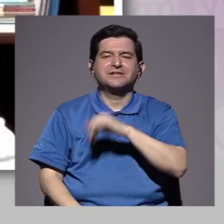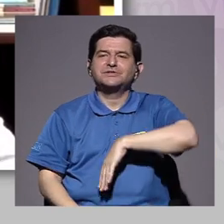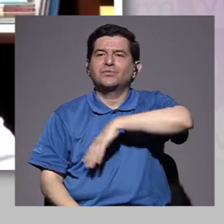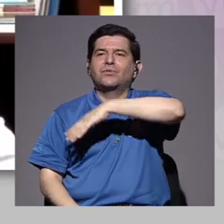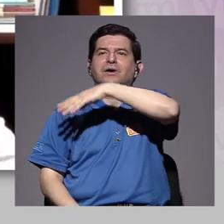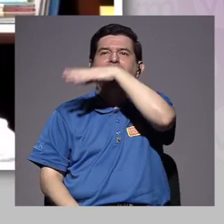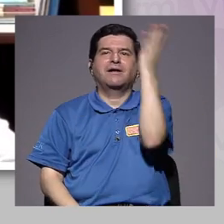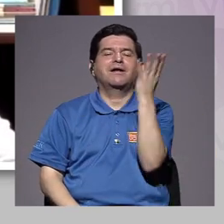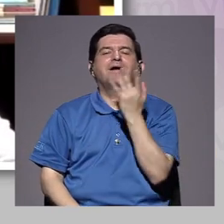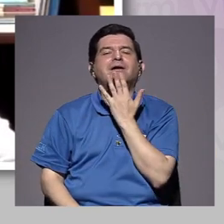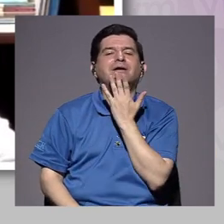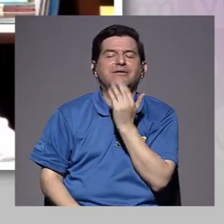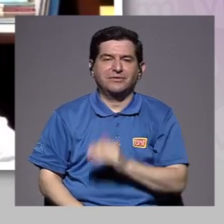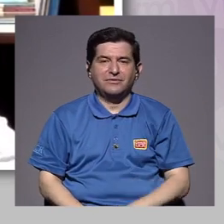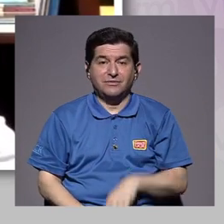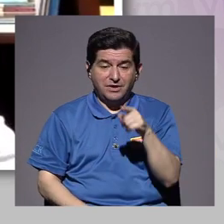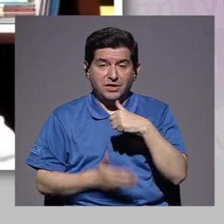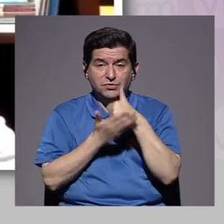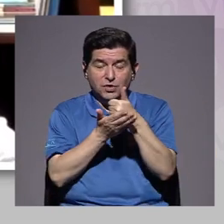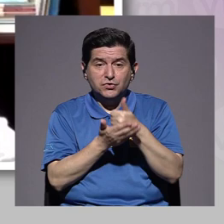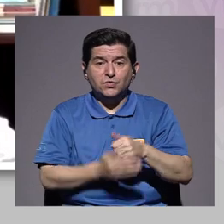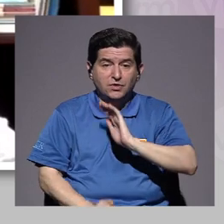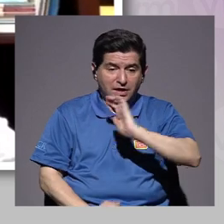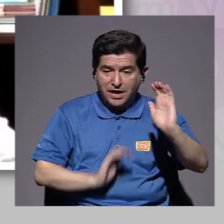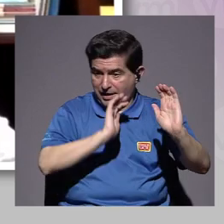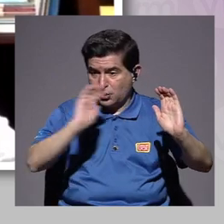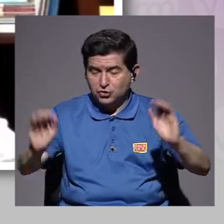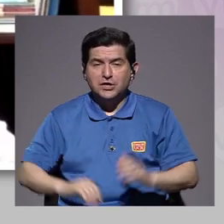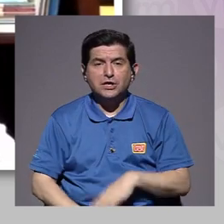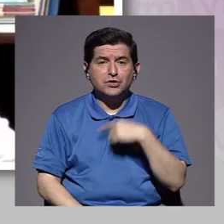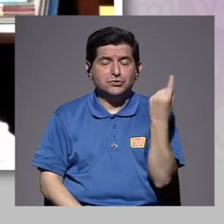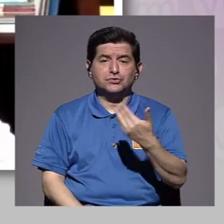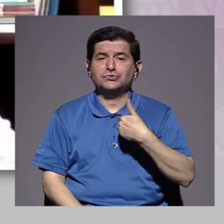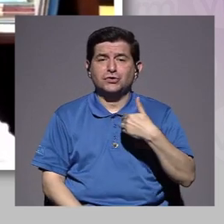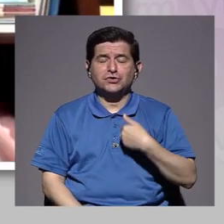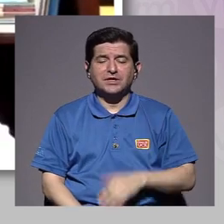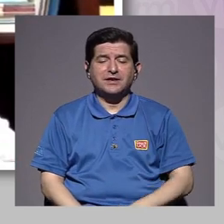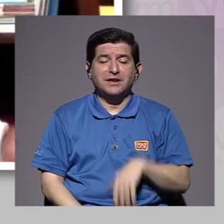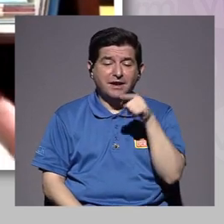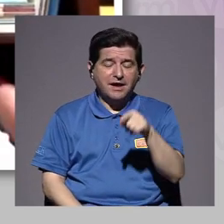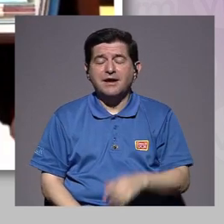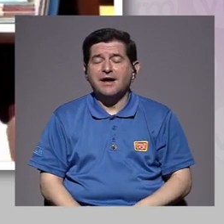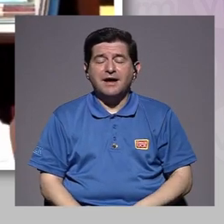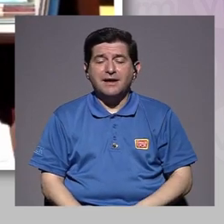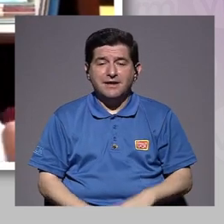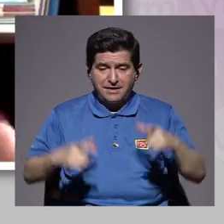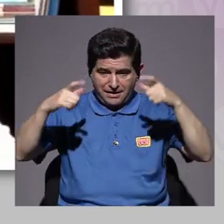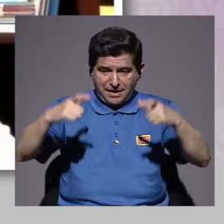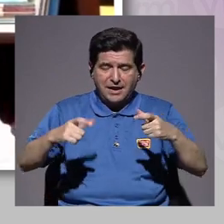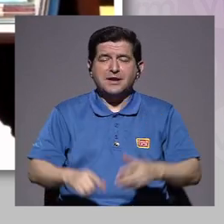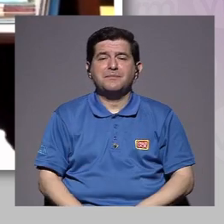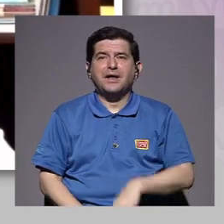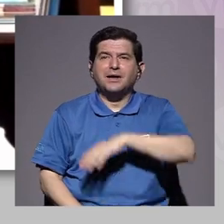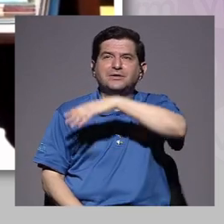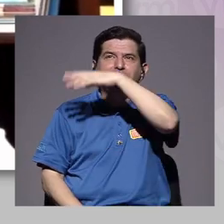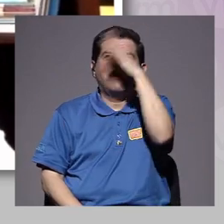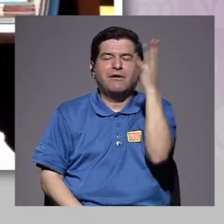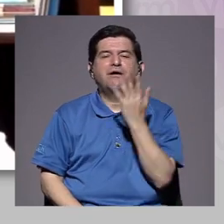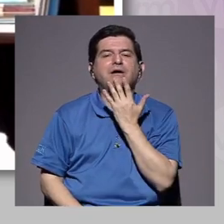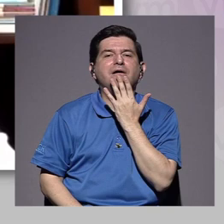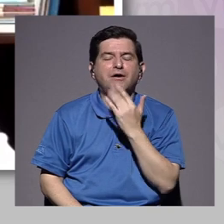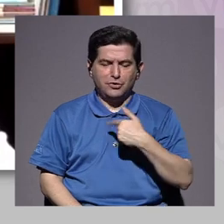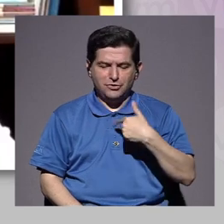Esa recomendación es tan fácil y además sirve tanto en los niños porque con solo tener un arco iris en el plato yo me aseguro de que me estoy